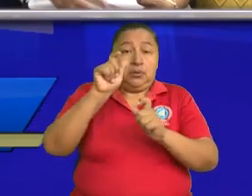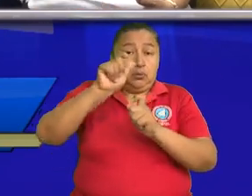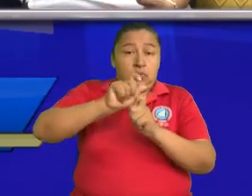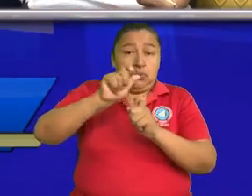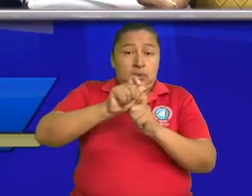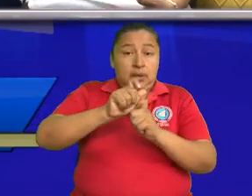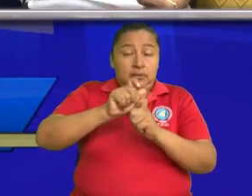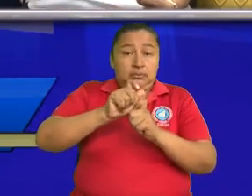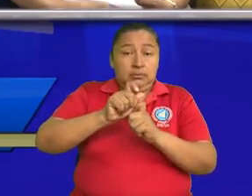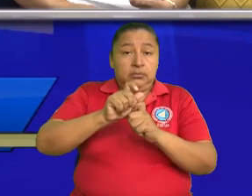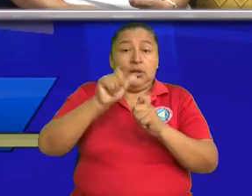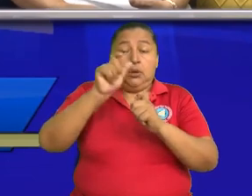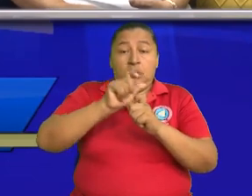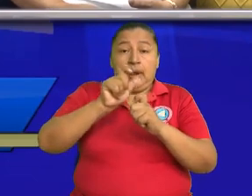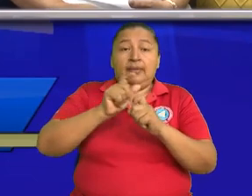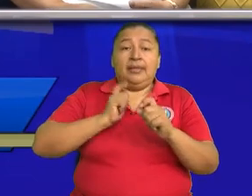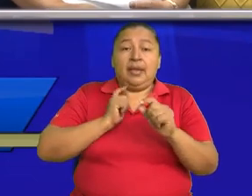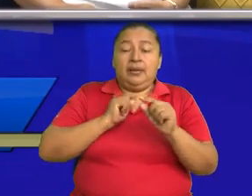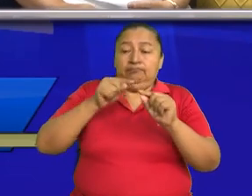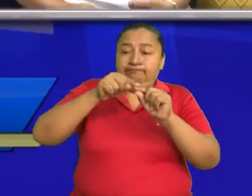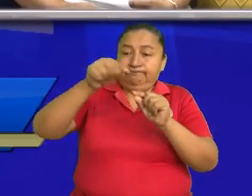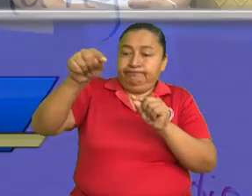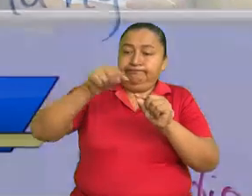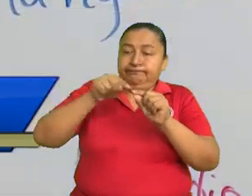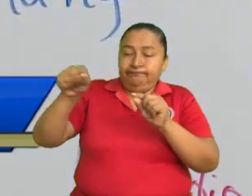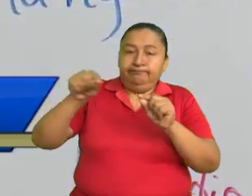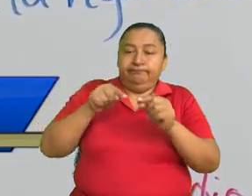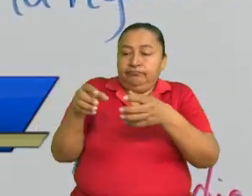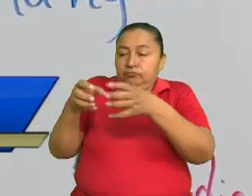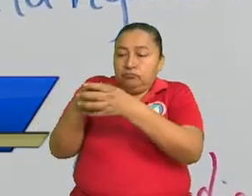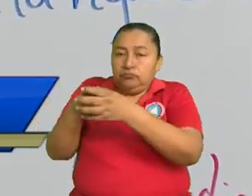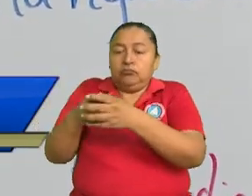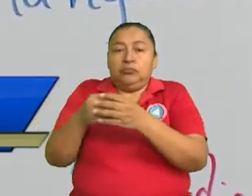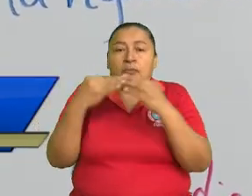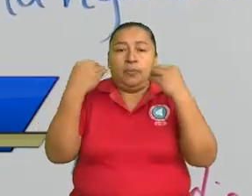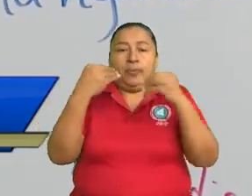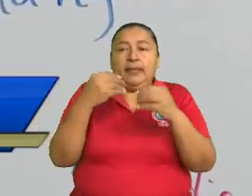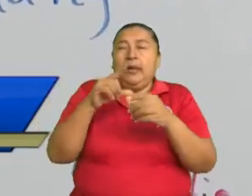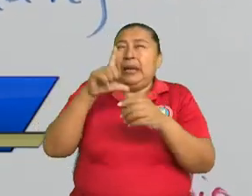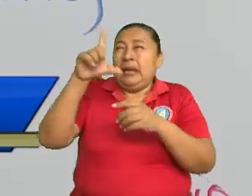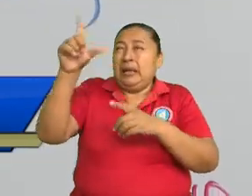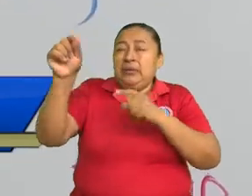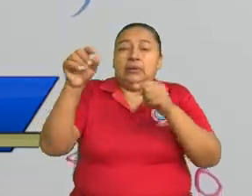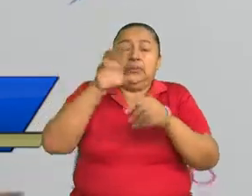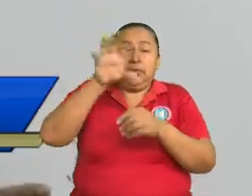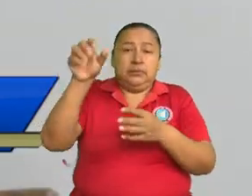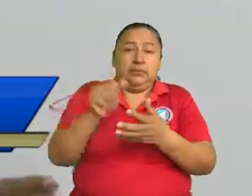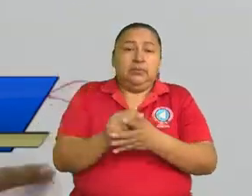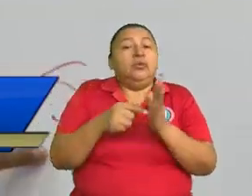Managua tiene una serie de núcleos educativos. Entonces, okay, el muchacho que sale